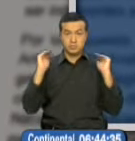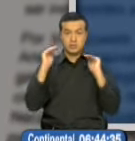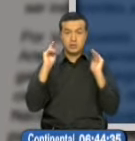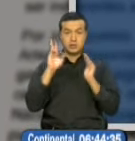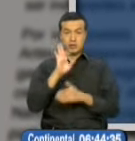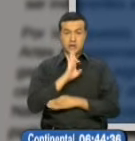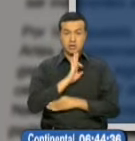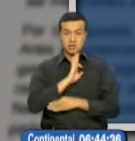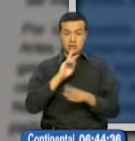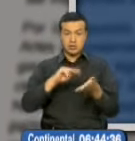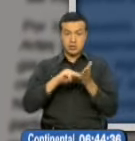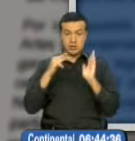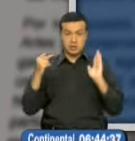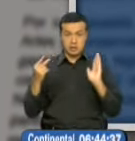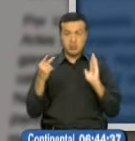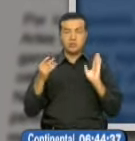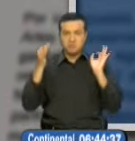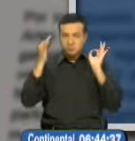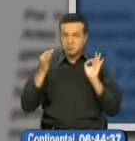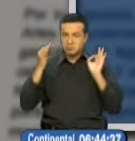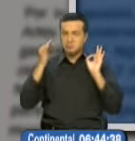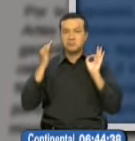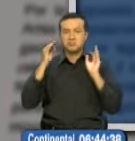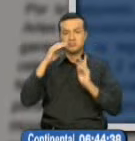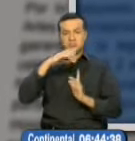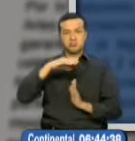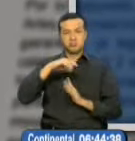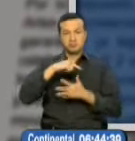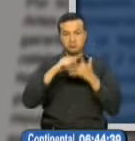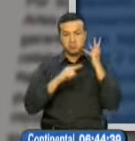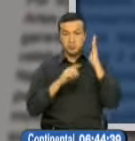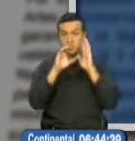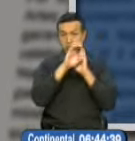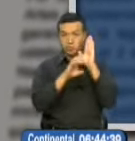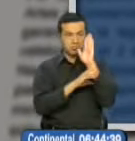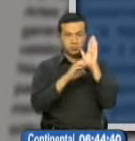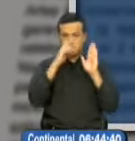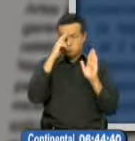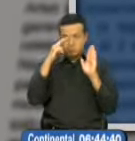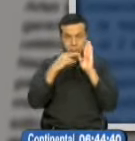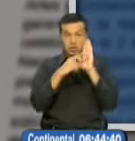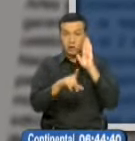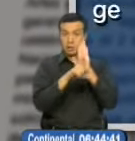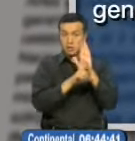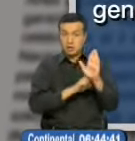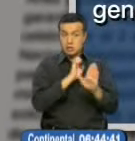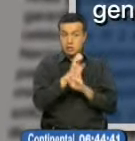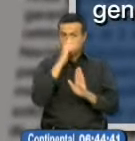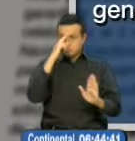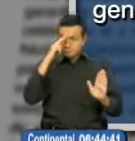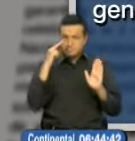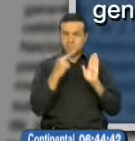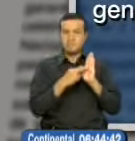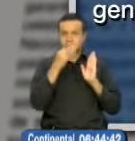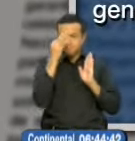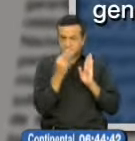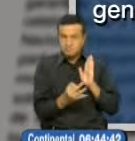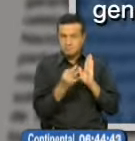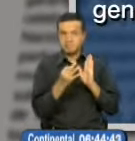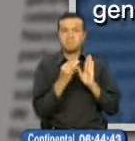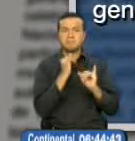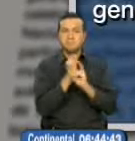técnica y tecnológica, fieles a los principios consagrados en la Carta Magna y a las leyes de la República, siendo entes